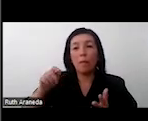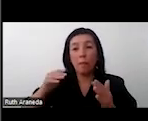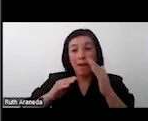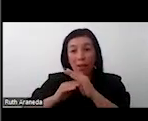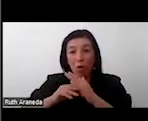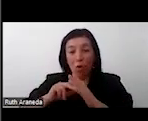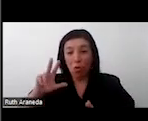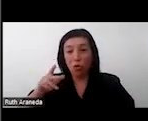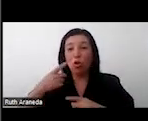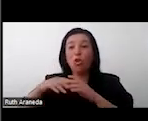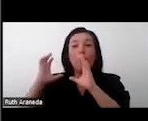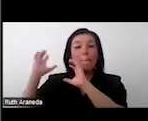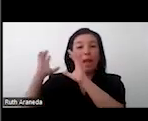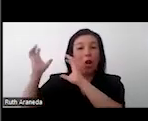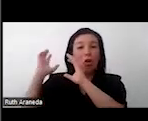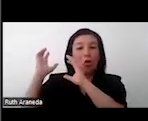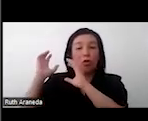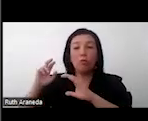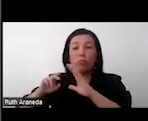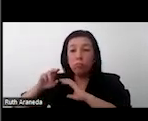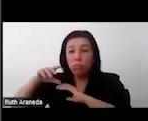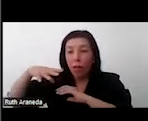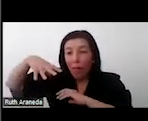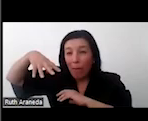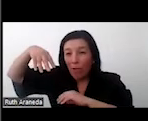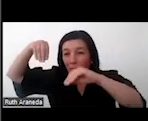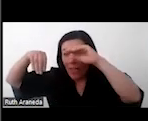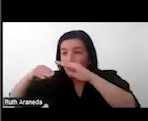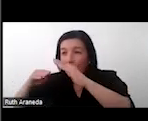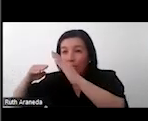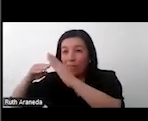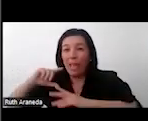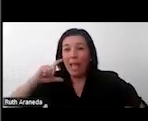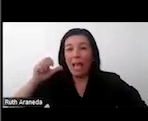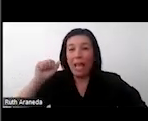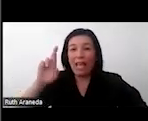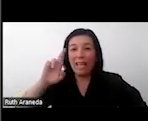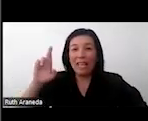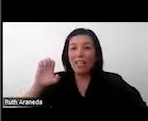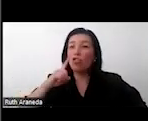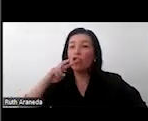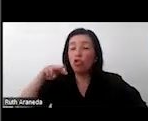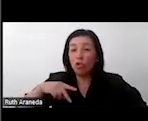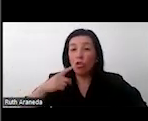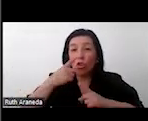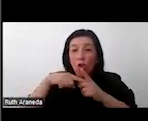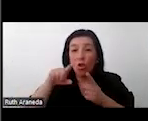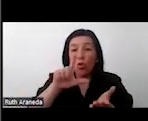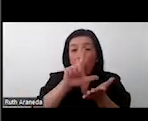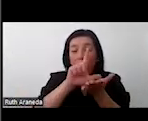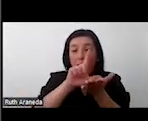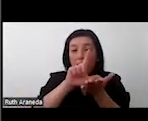En el Melón subimos hacia la parte de la precordillera que es llamado El Garretón. Y en el sector